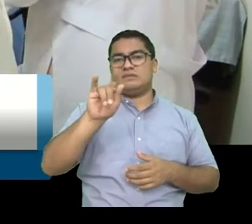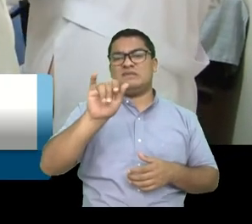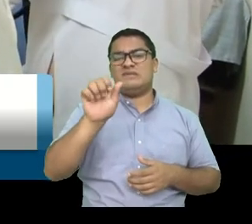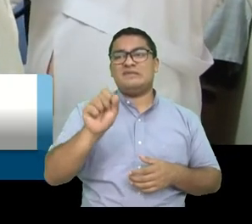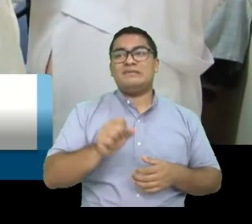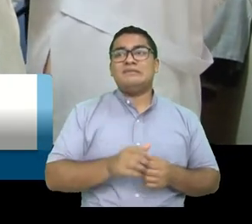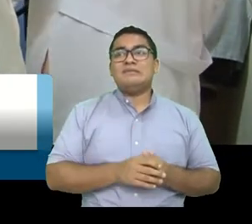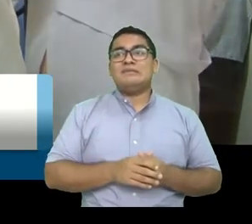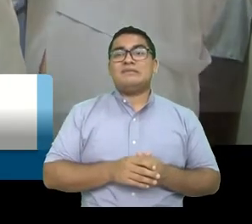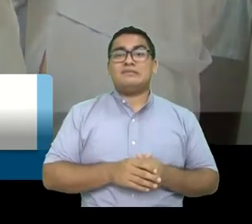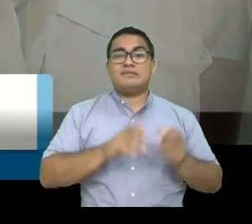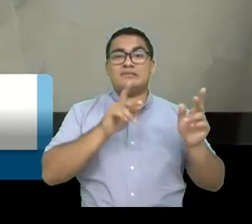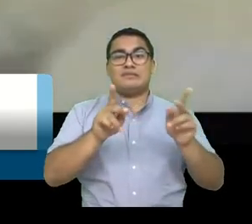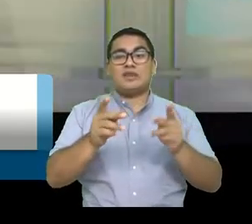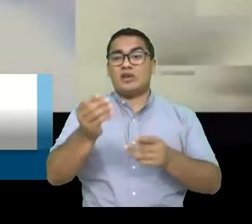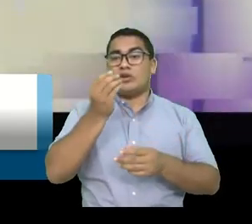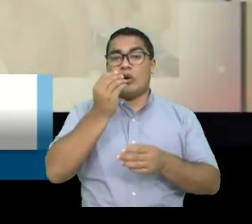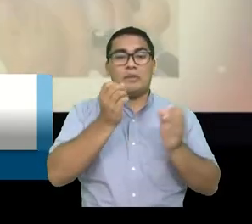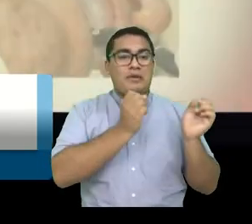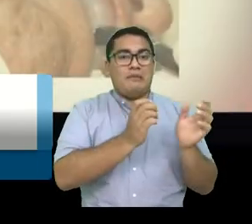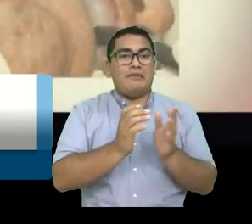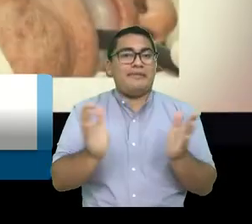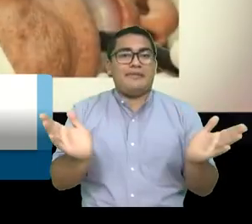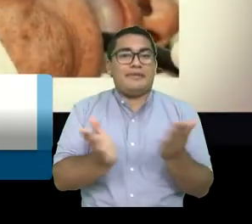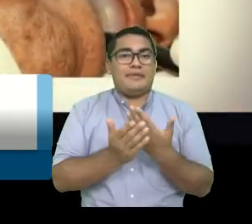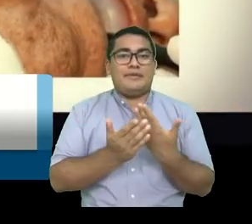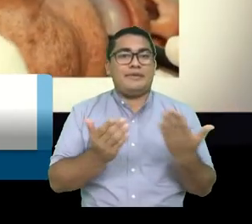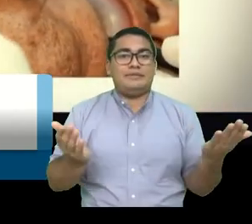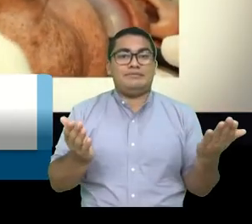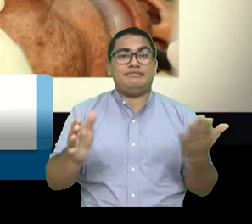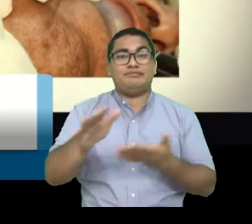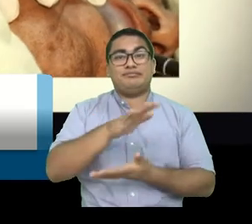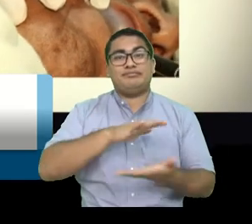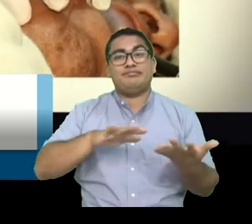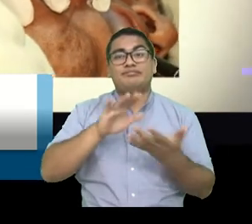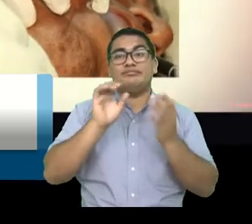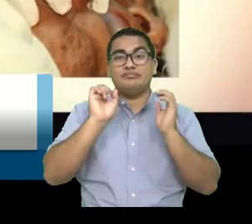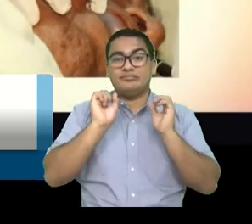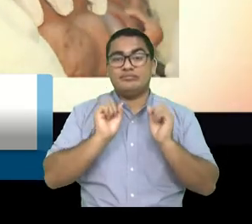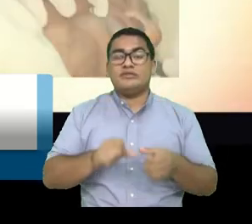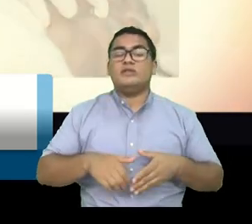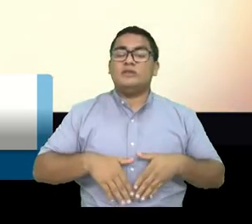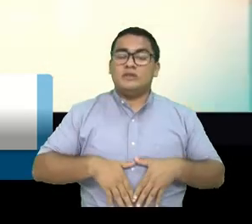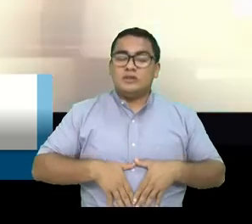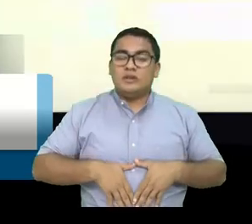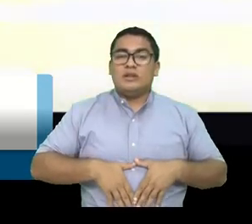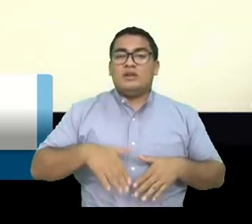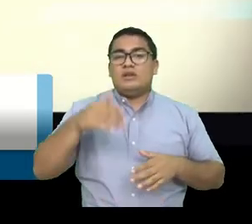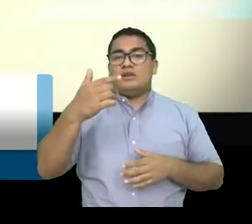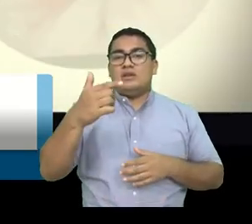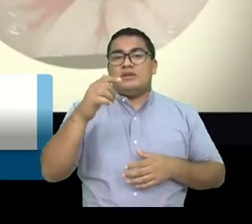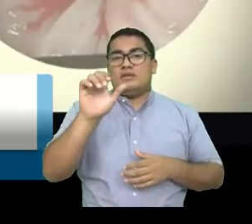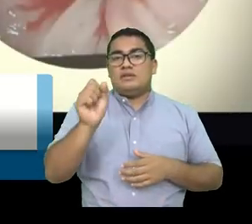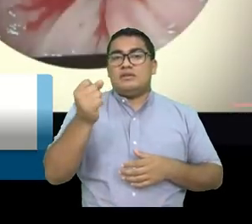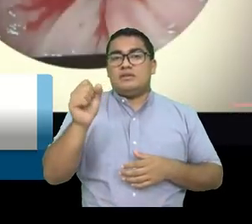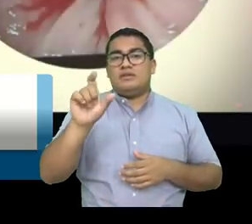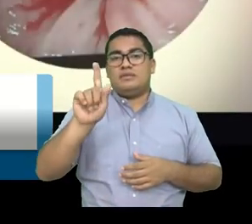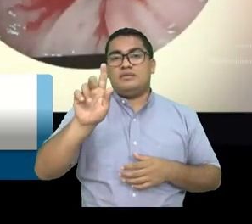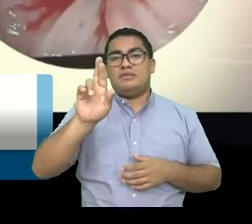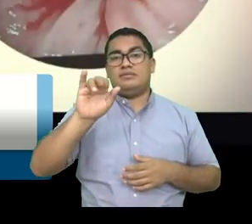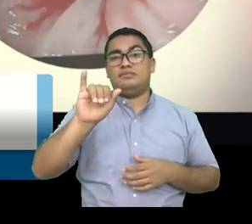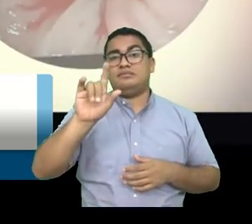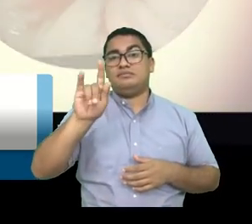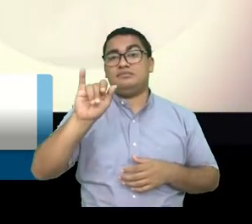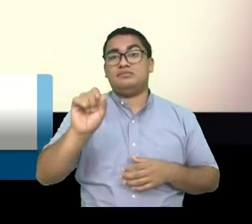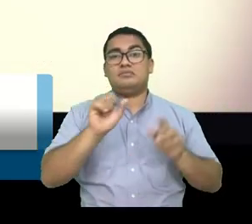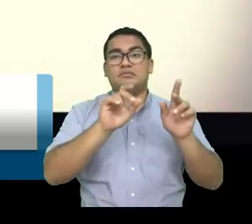estoy en un desorden alimenticio, sí, como se dice, pues los nutricionistas, sí, puede desencadenar en una gastritis. Perfectamente. O las personas que no comen, pues